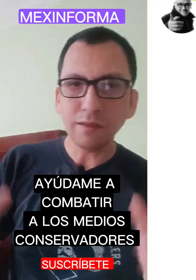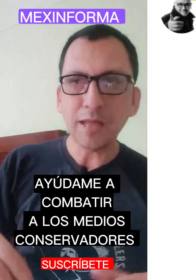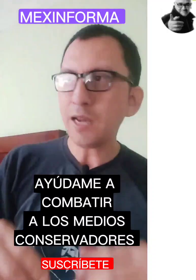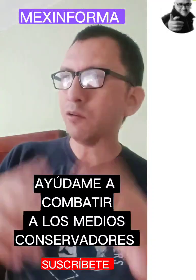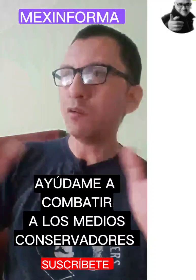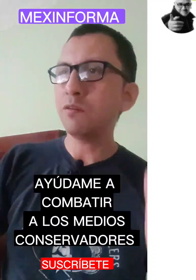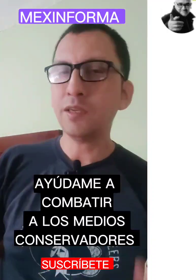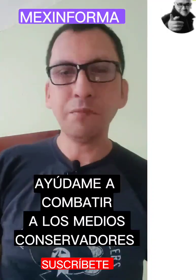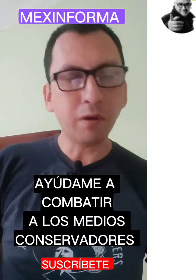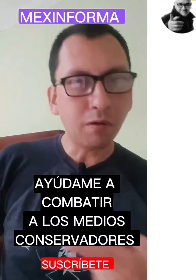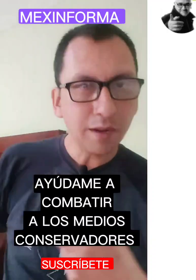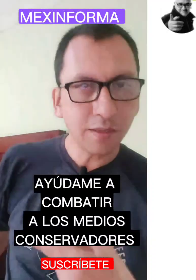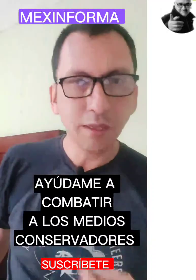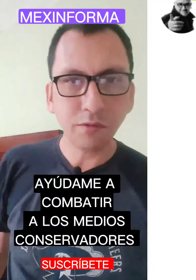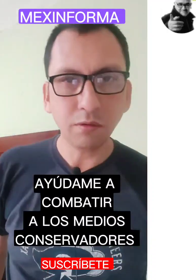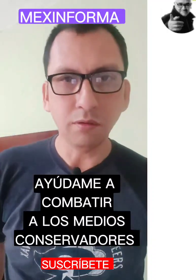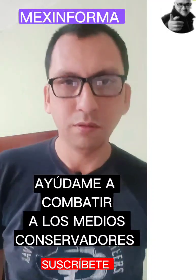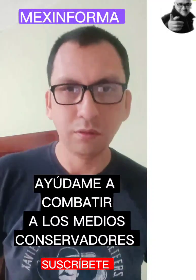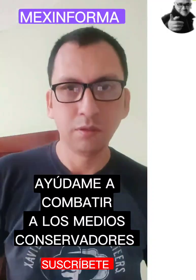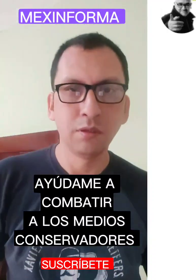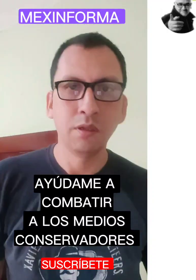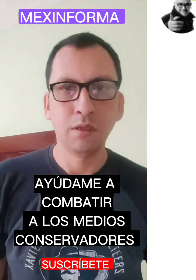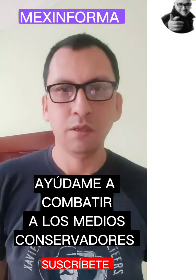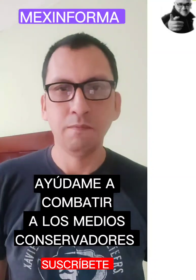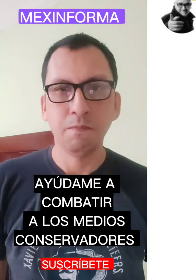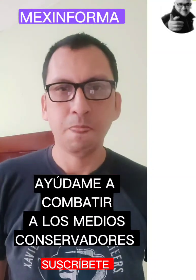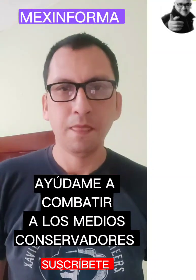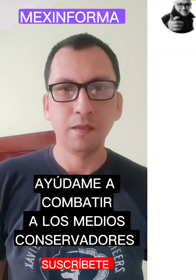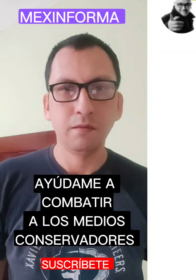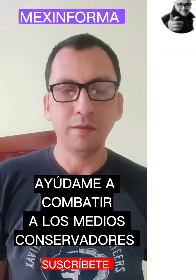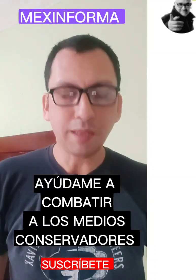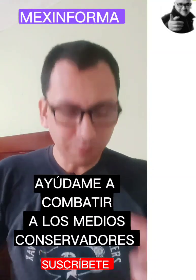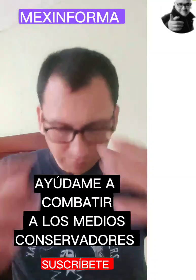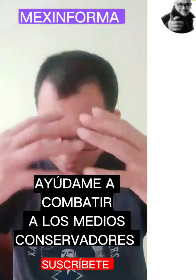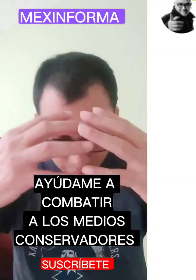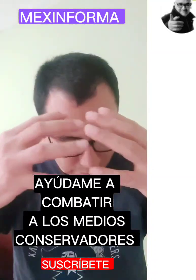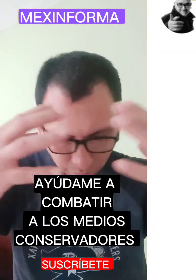dicen que Obrador es narco y que no sé qué, pero no hablan de esto.